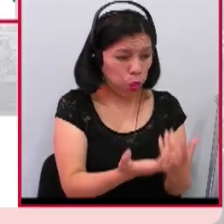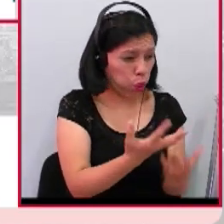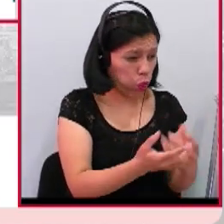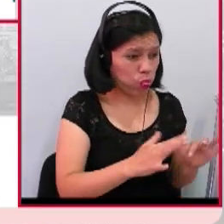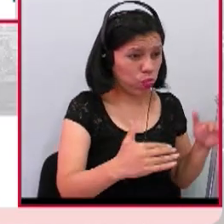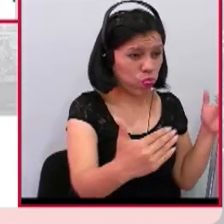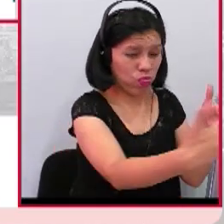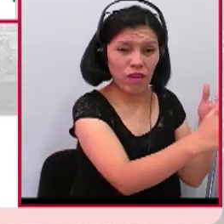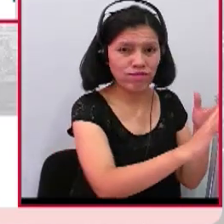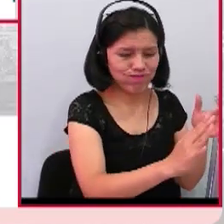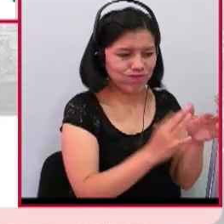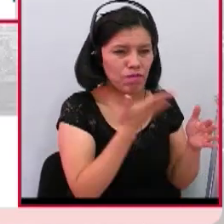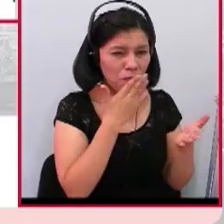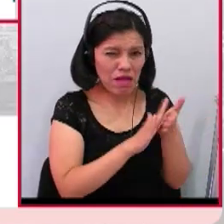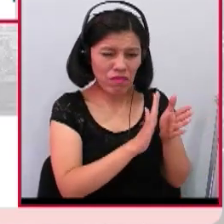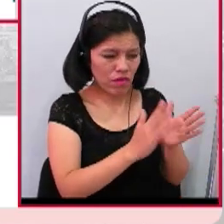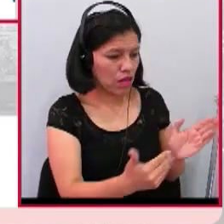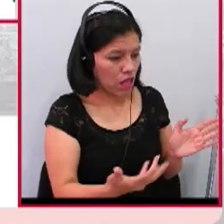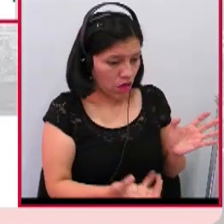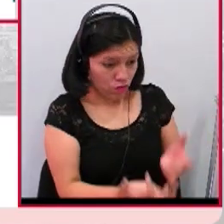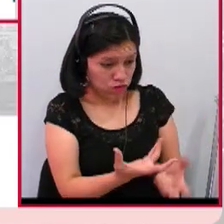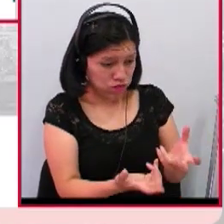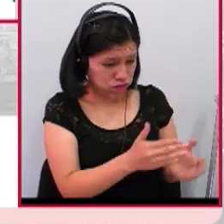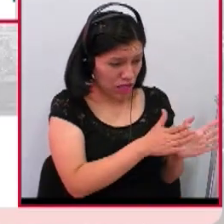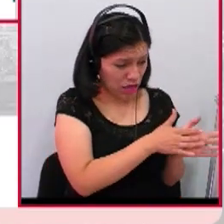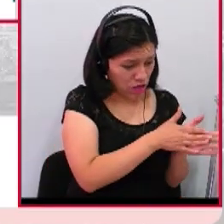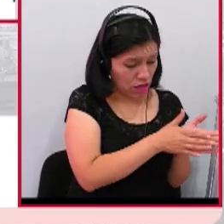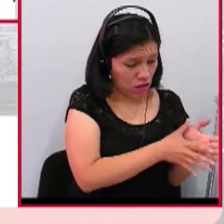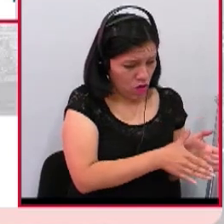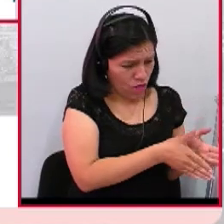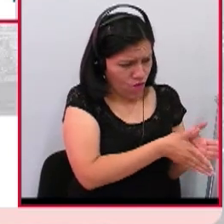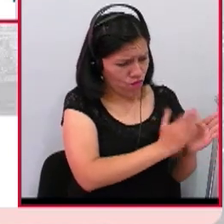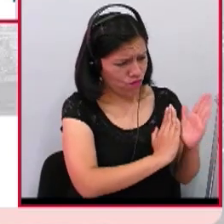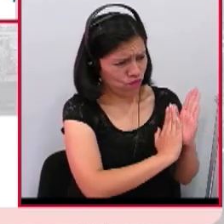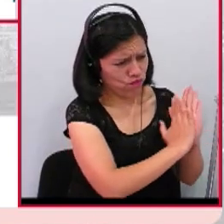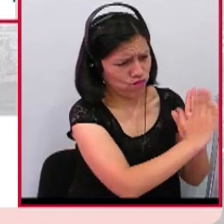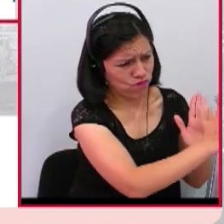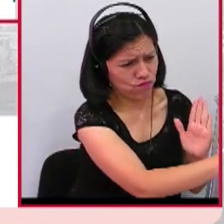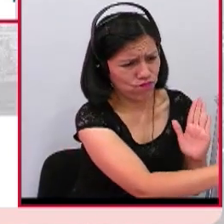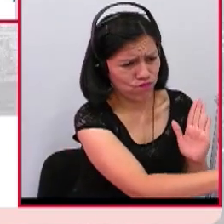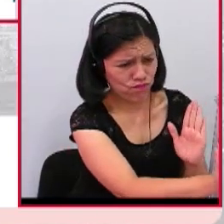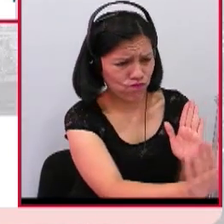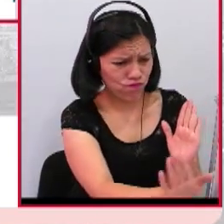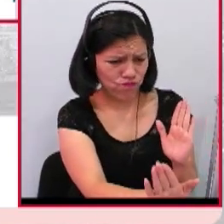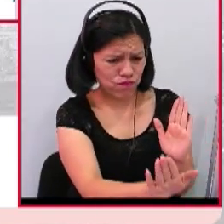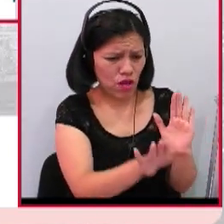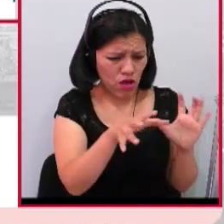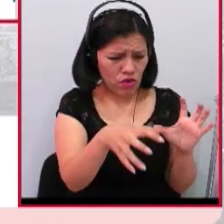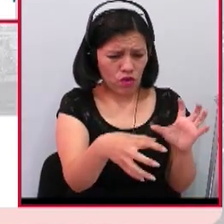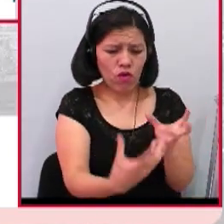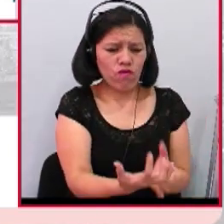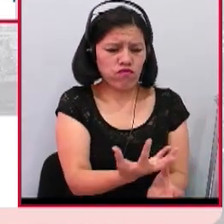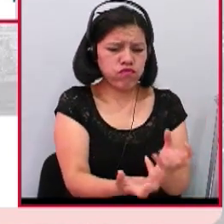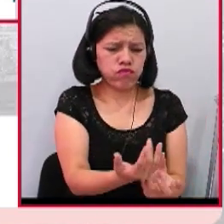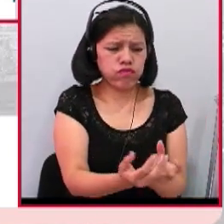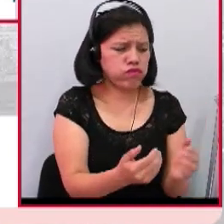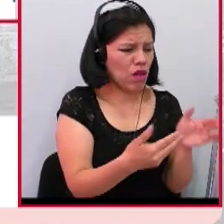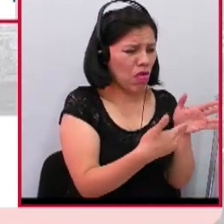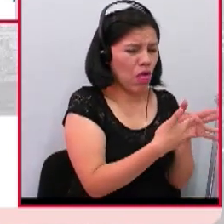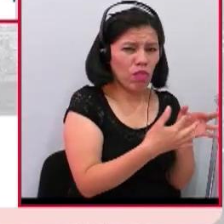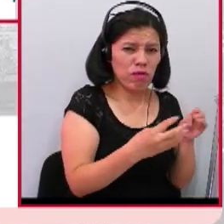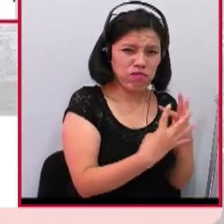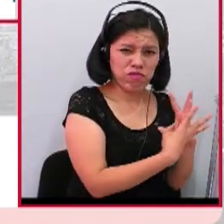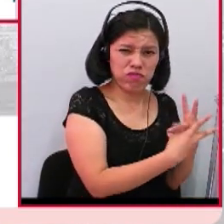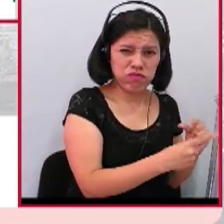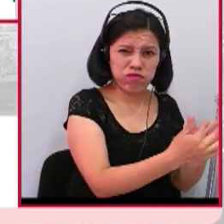se prolongue lo más largo posible. Y eso lo hacemos con estos recubrimientos. Así lo hemos dado la experiencia y lo hemos implementado. La